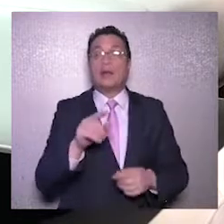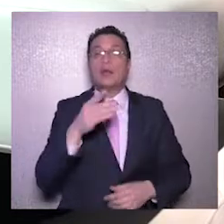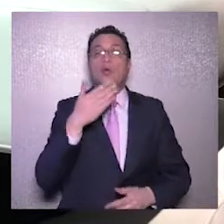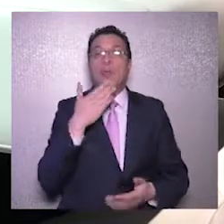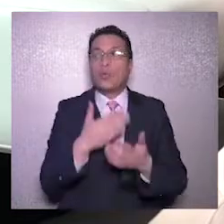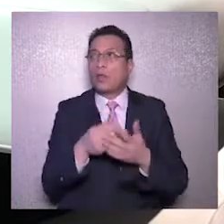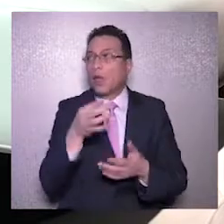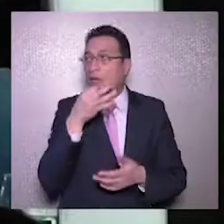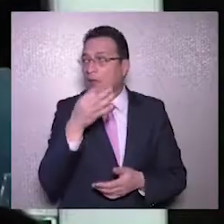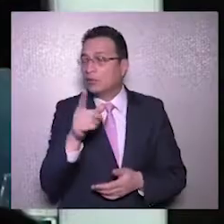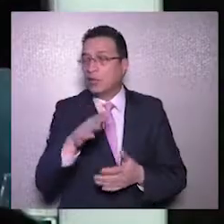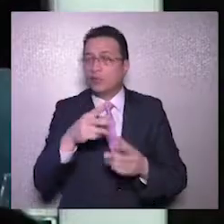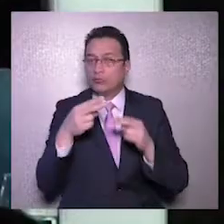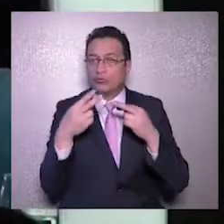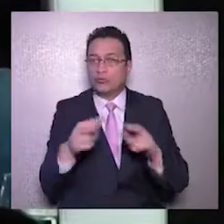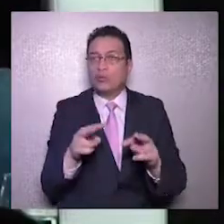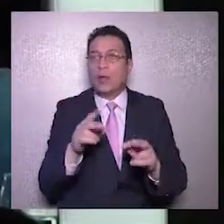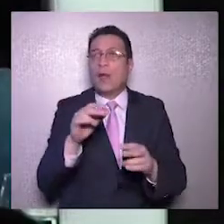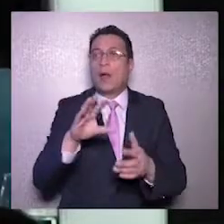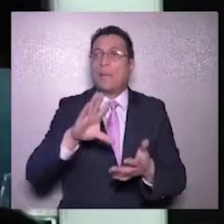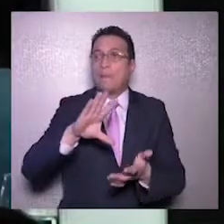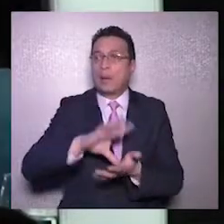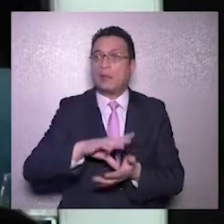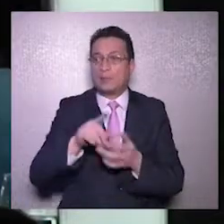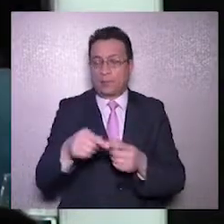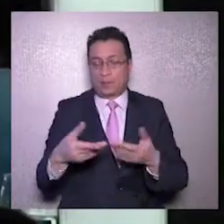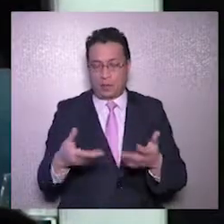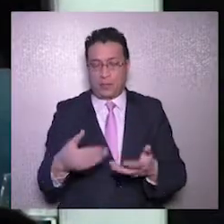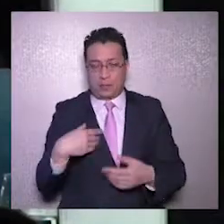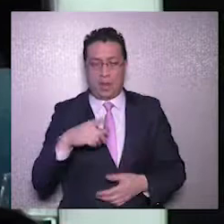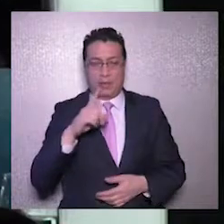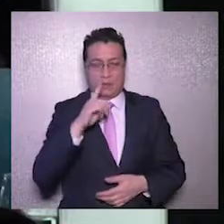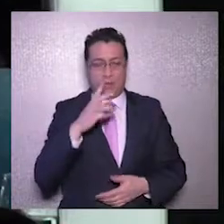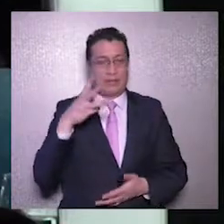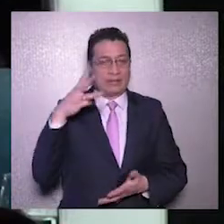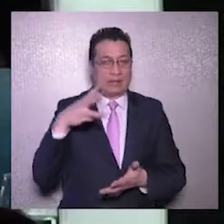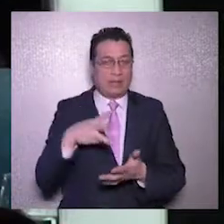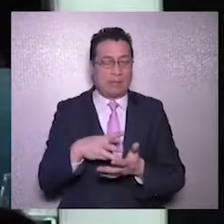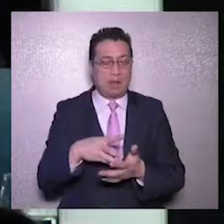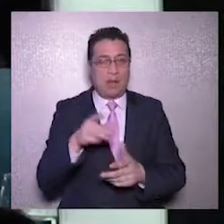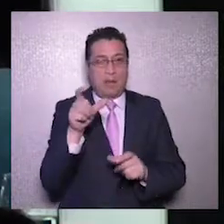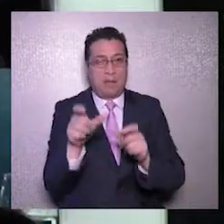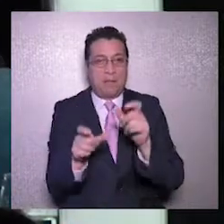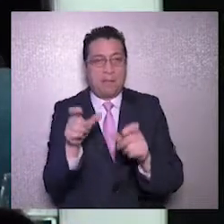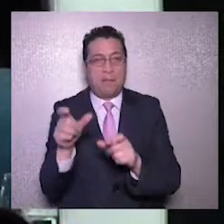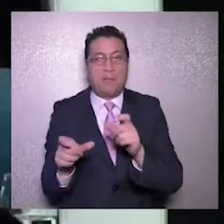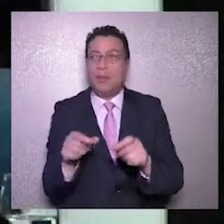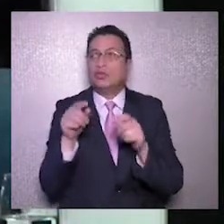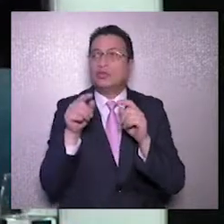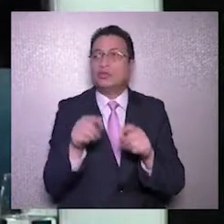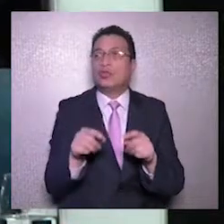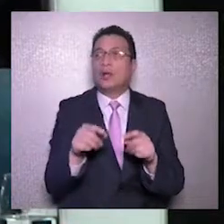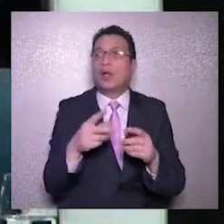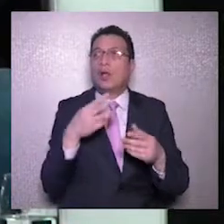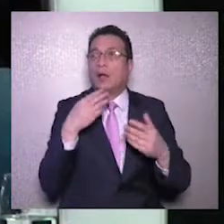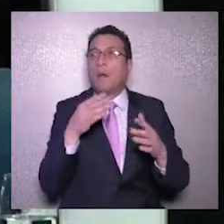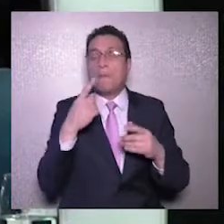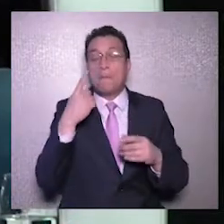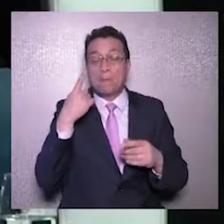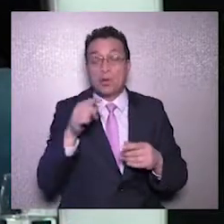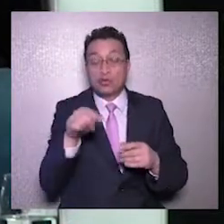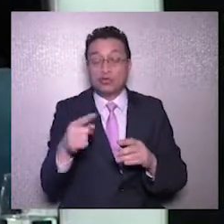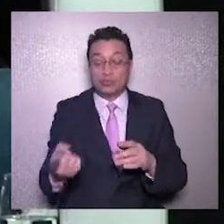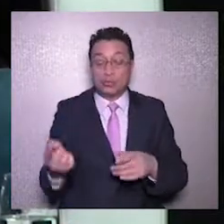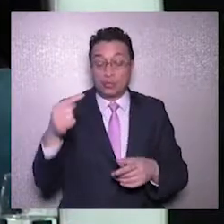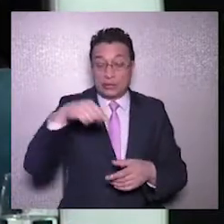propio y estratégico del país, estoy diciendo, nosotros en la actualidad tenemos 3.000 personas que van a becas postdoctorales al extranjero, sin embargo, cuando llegan